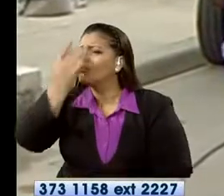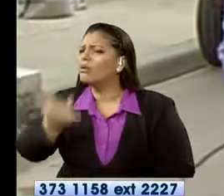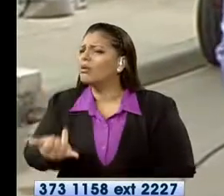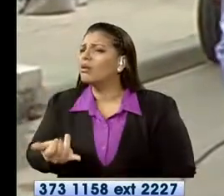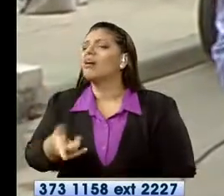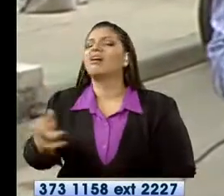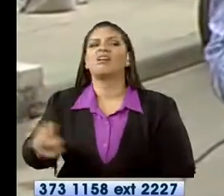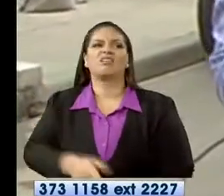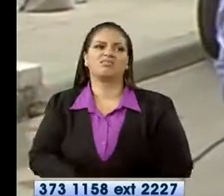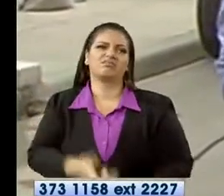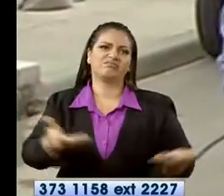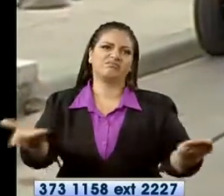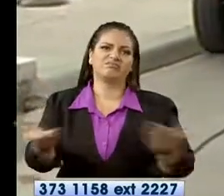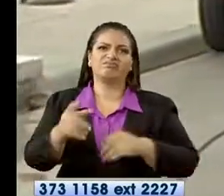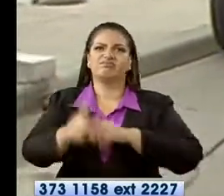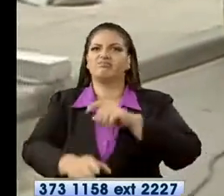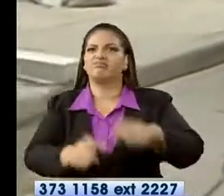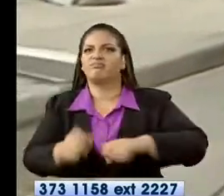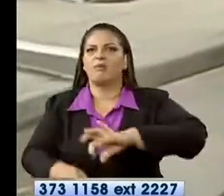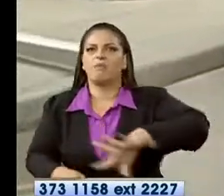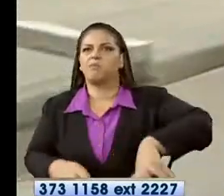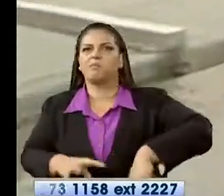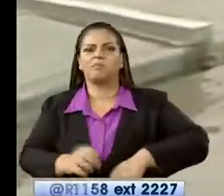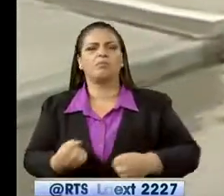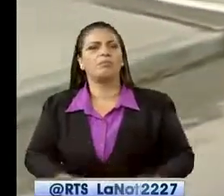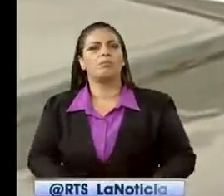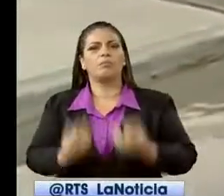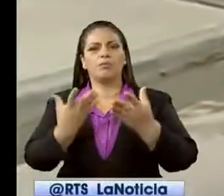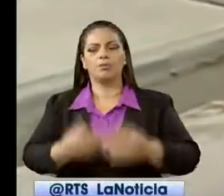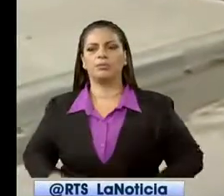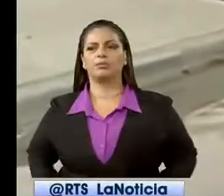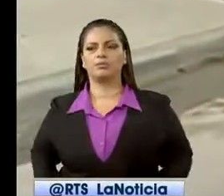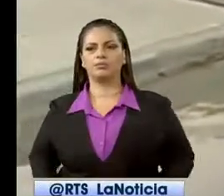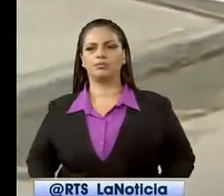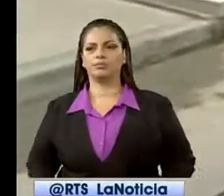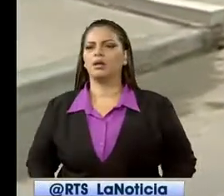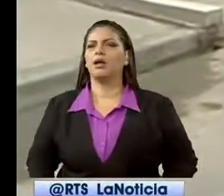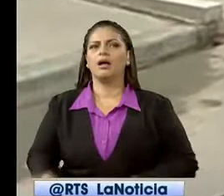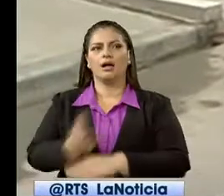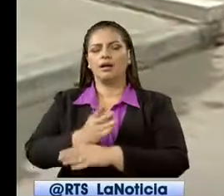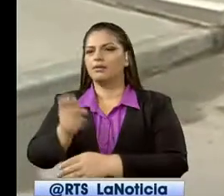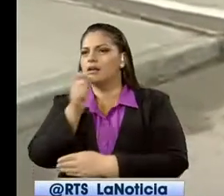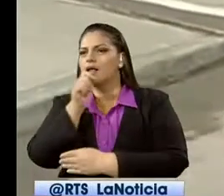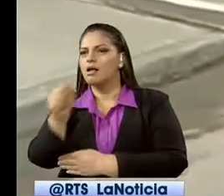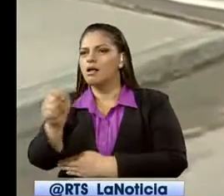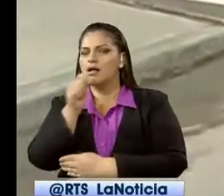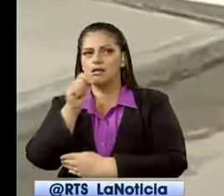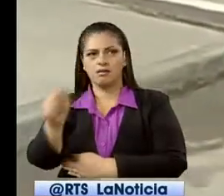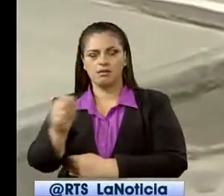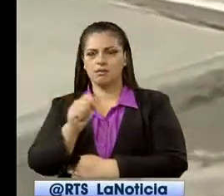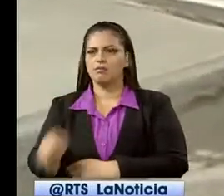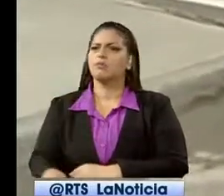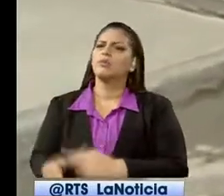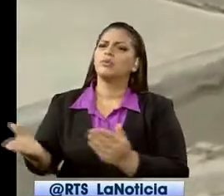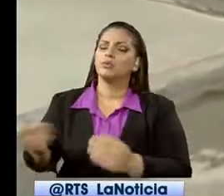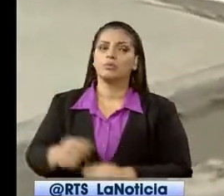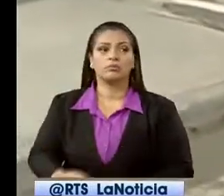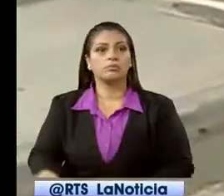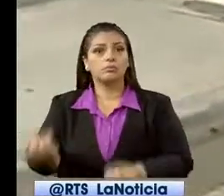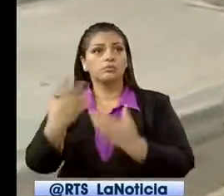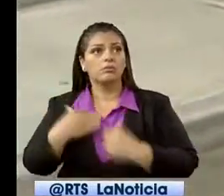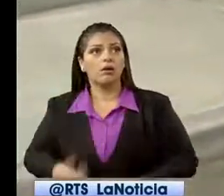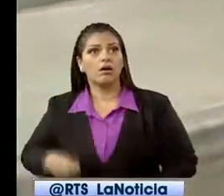que se genera en este sector. Poco a poco hemos estado hablando con los moradores de este punto, nos han dicho que justamente hasta anoche hubo balacera